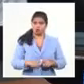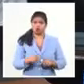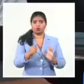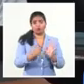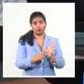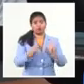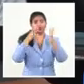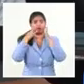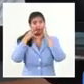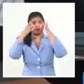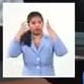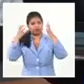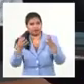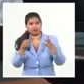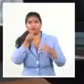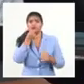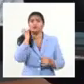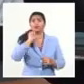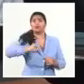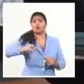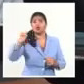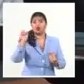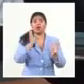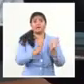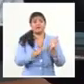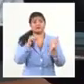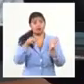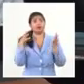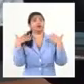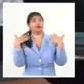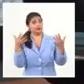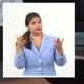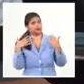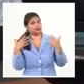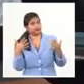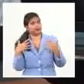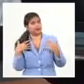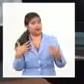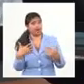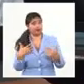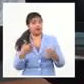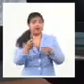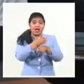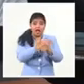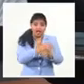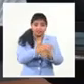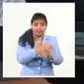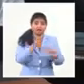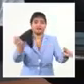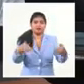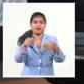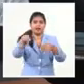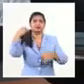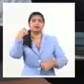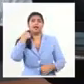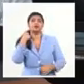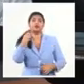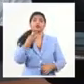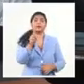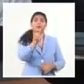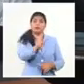está también para lograrla en los meses de septiembre, octubre, noviembre y diciembre. Y